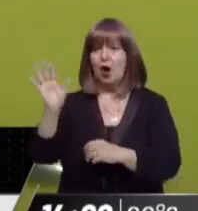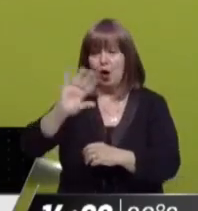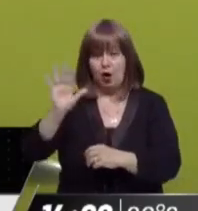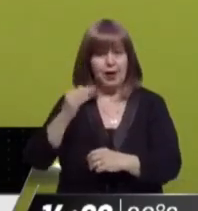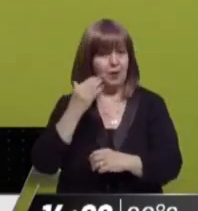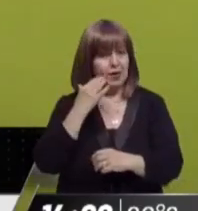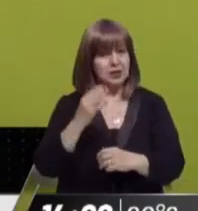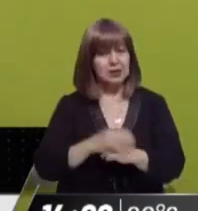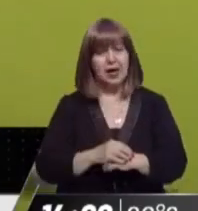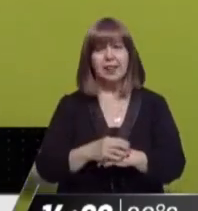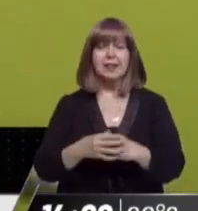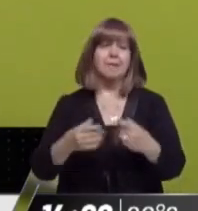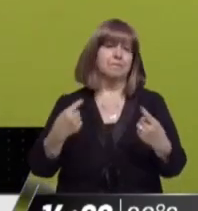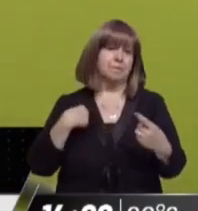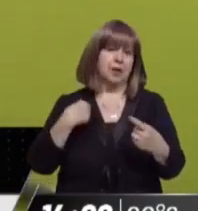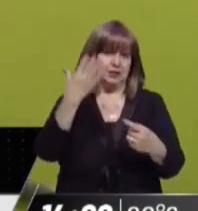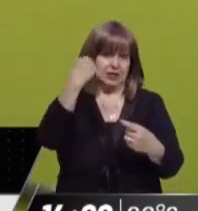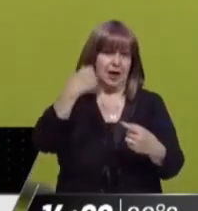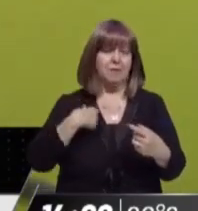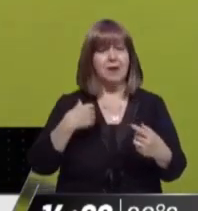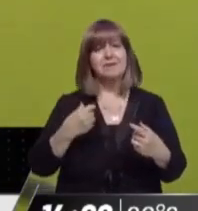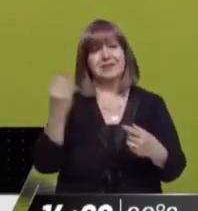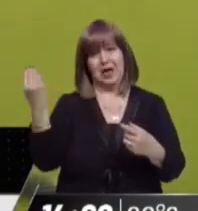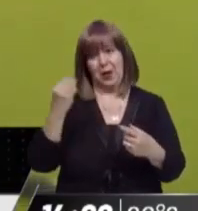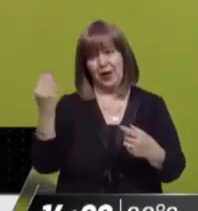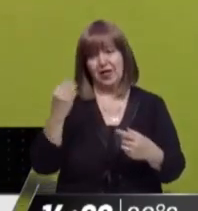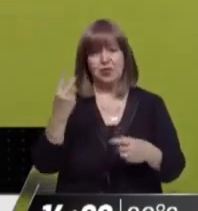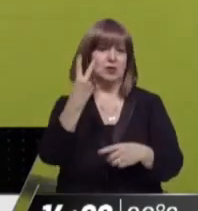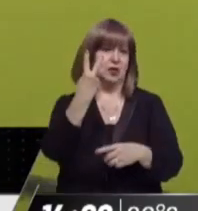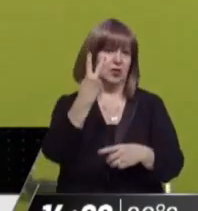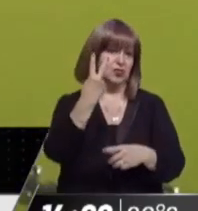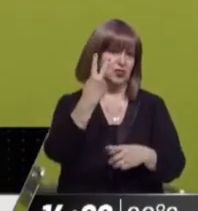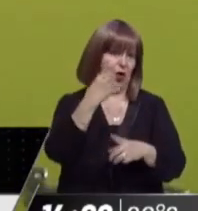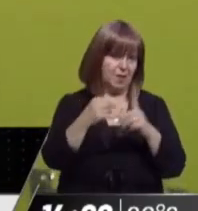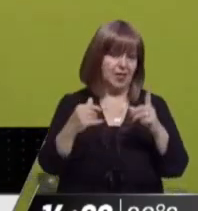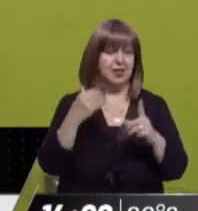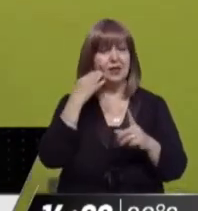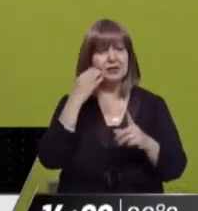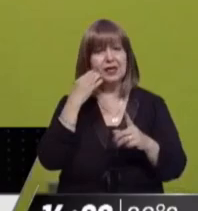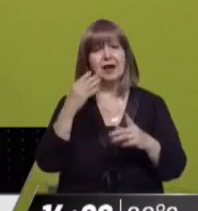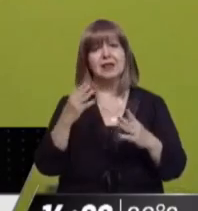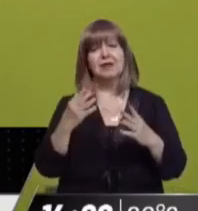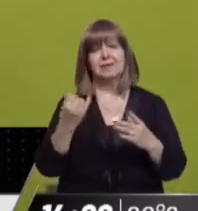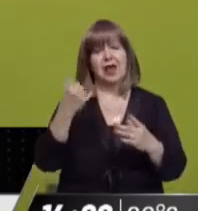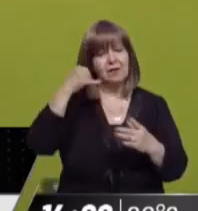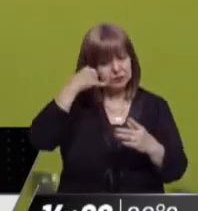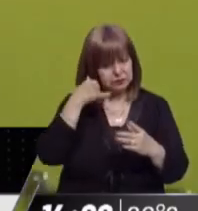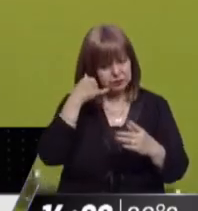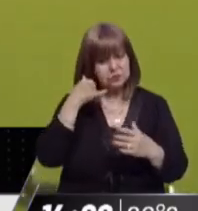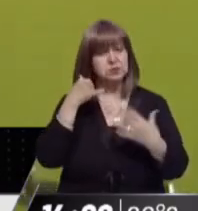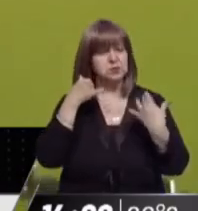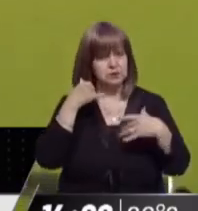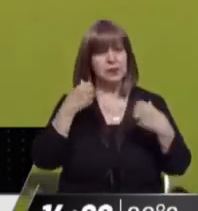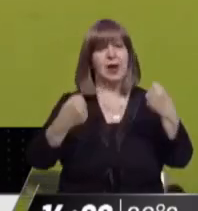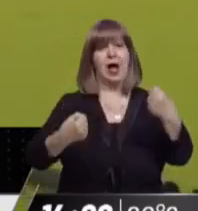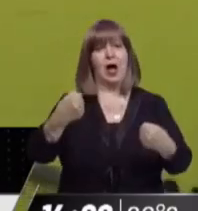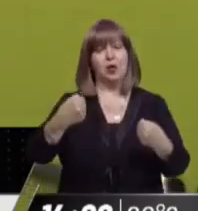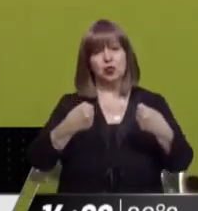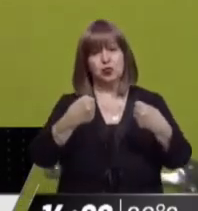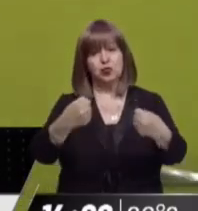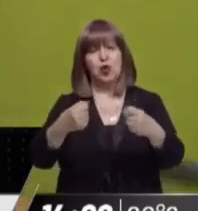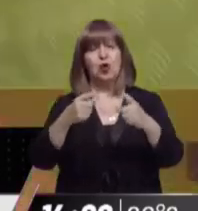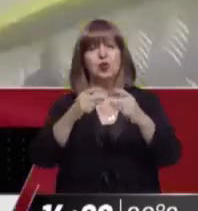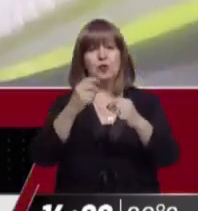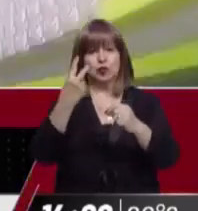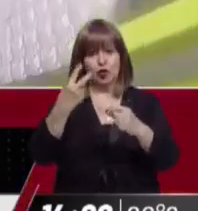como tal lo decías vos, lamentablemente en una intervención el día sábado, aproximadamente 14:30, 15 horas, se desplaza a la unidad número 2 con los chicos